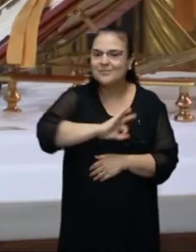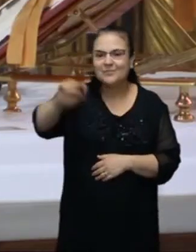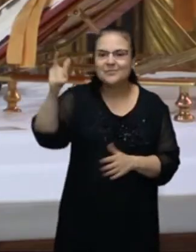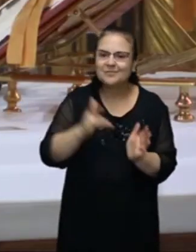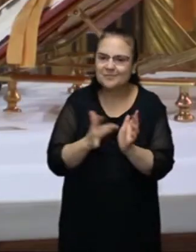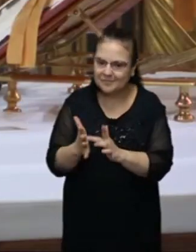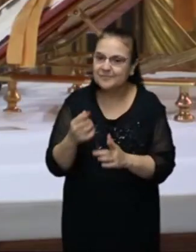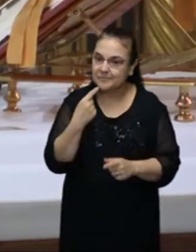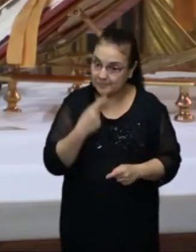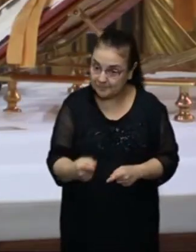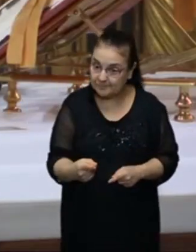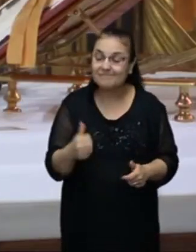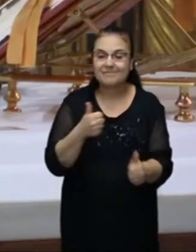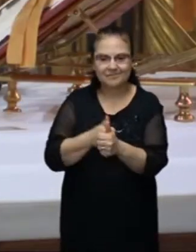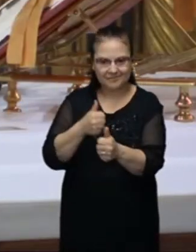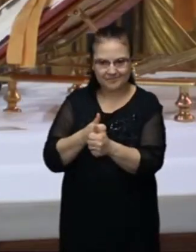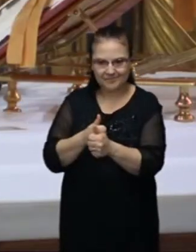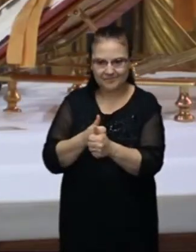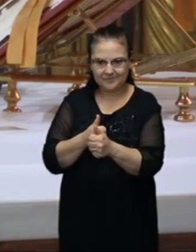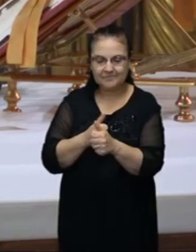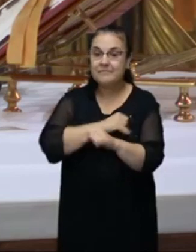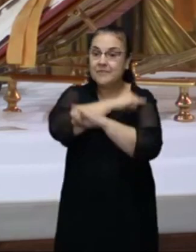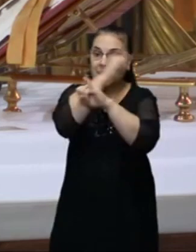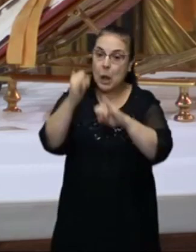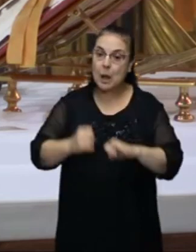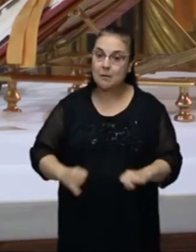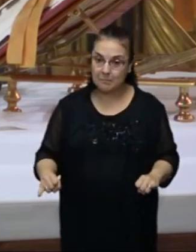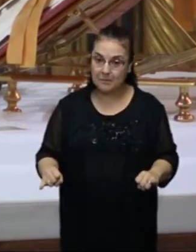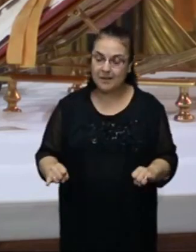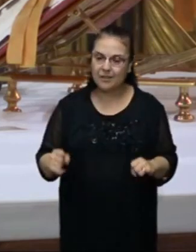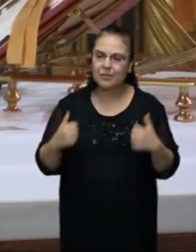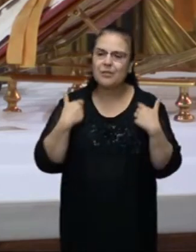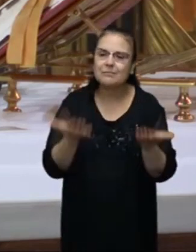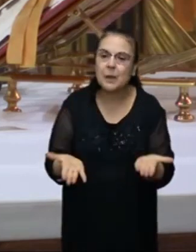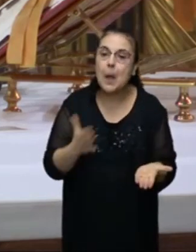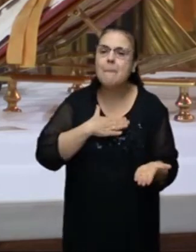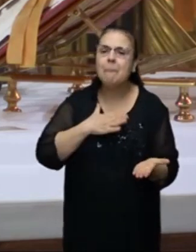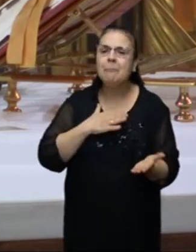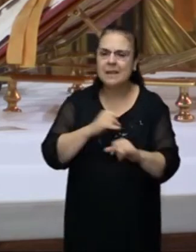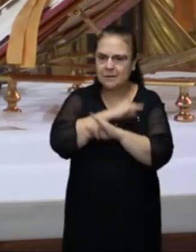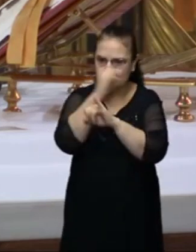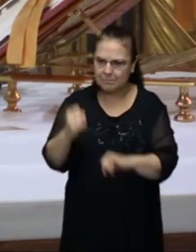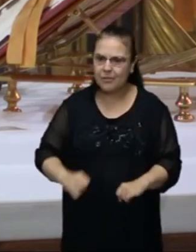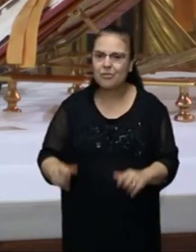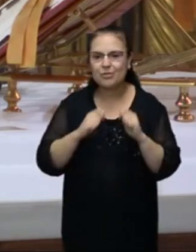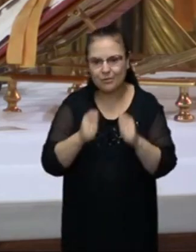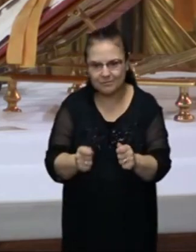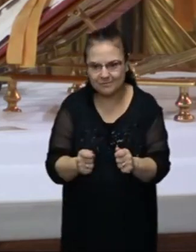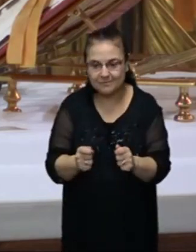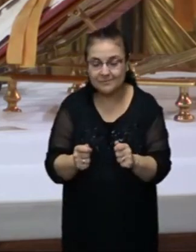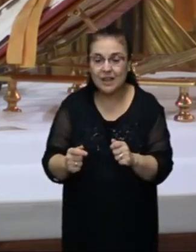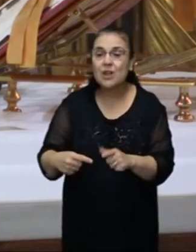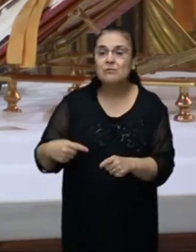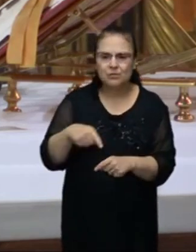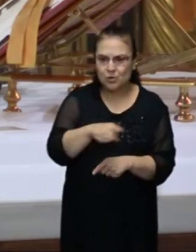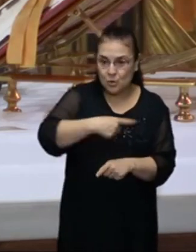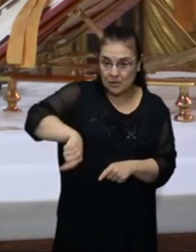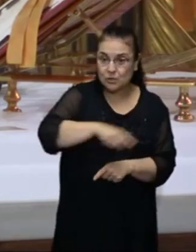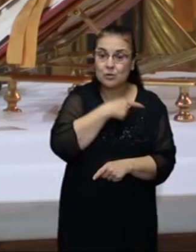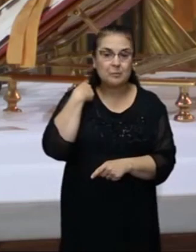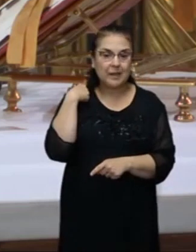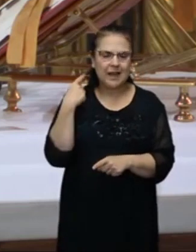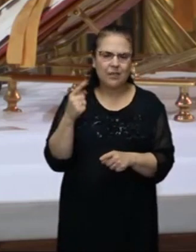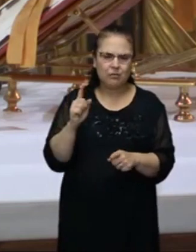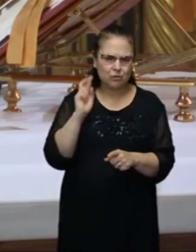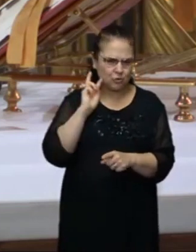Señor Jesucristo, que dijiste a tus apóstoles: la paz os dejo, mi paz os doy, no tengas